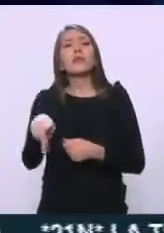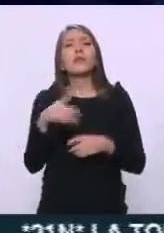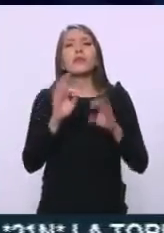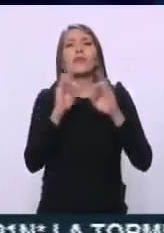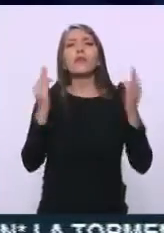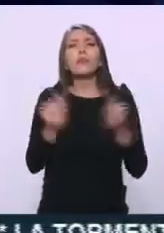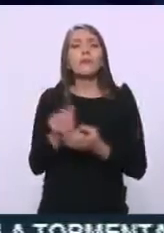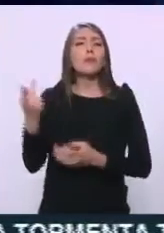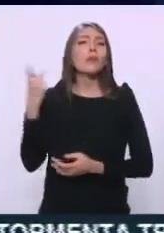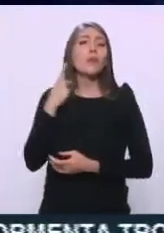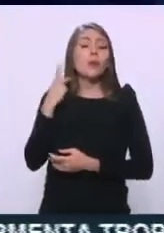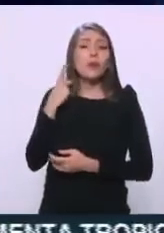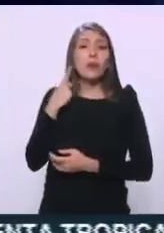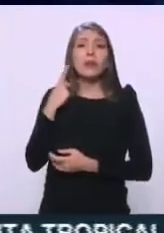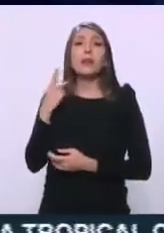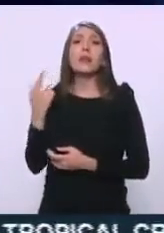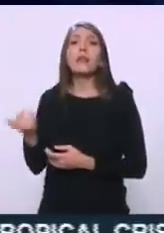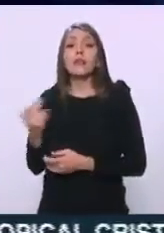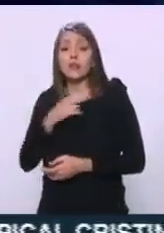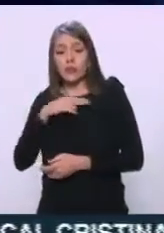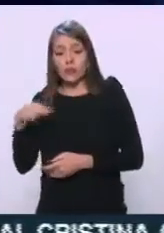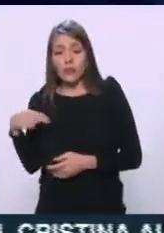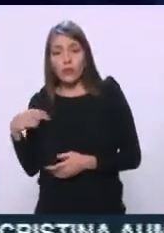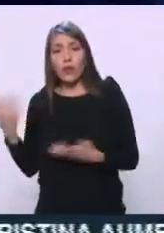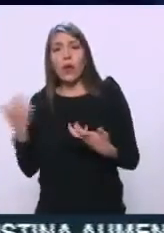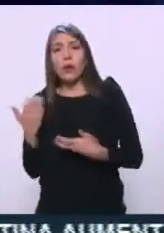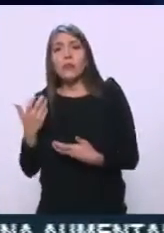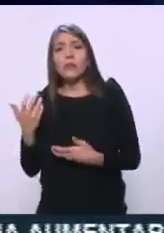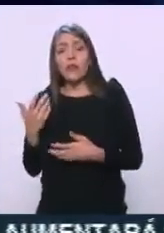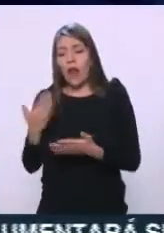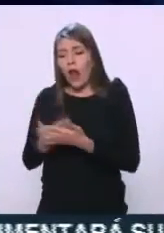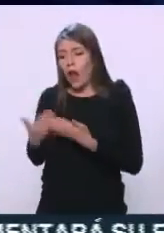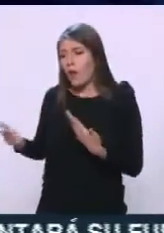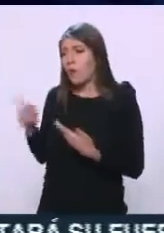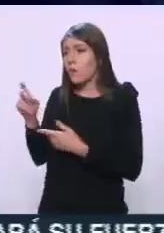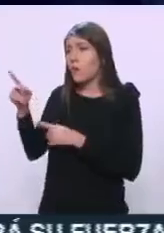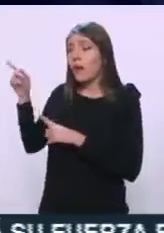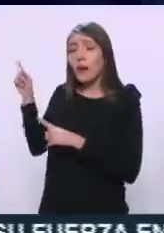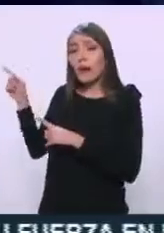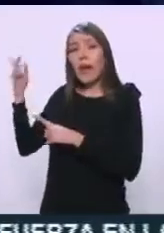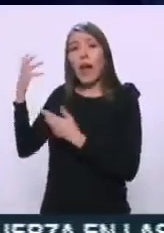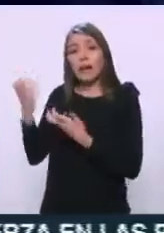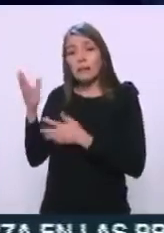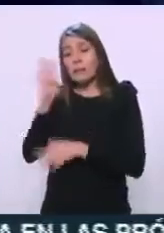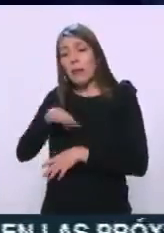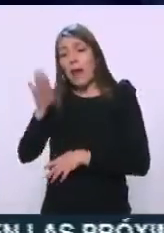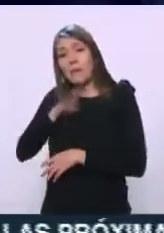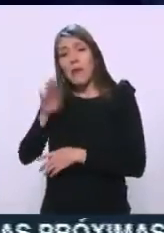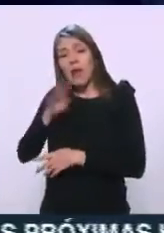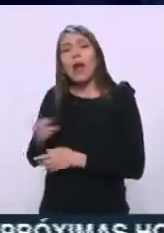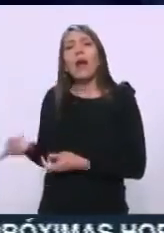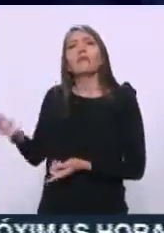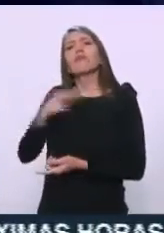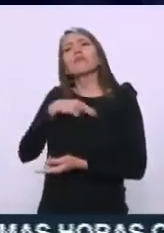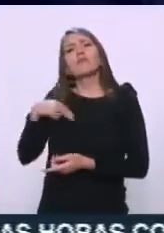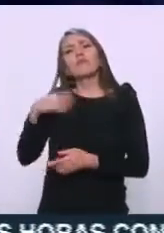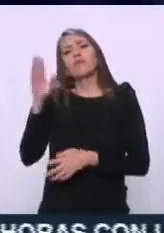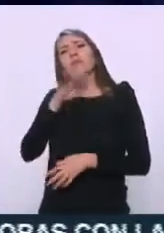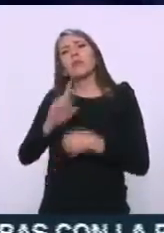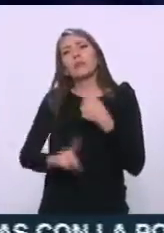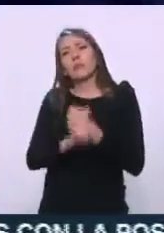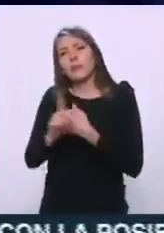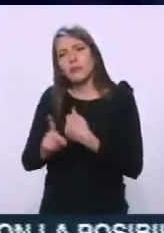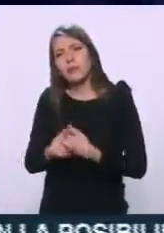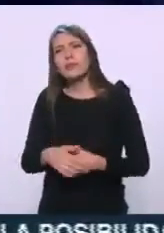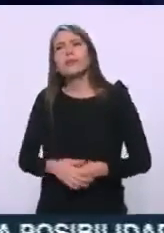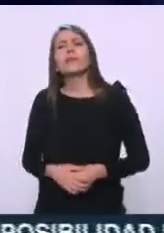sistema neoliberal, y nosotros estamos pagando las consecuencias terribles. Yo insisto, no veamos esto de una manera aislada, no veamos el